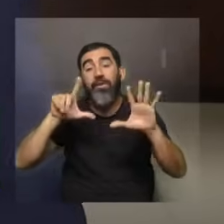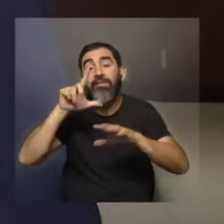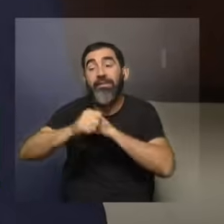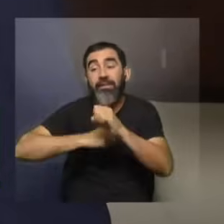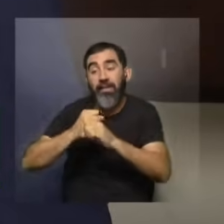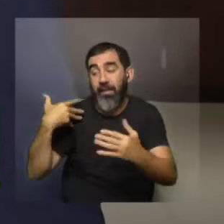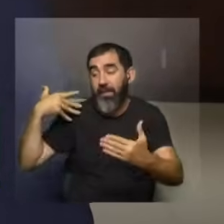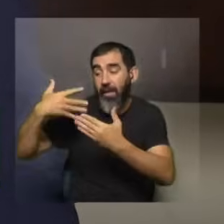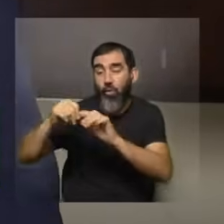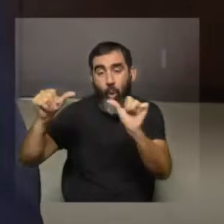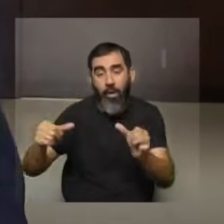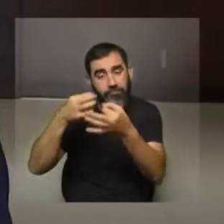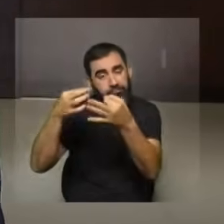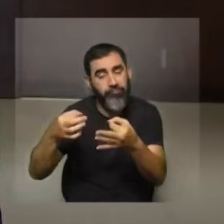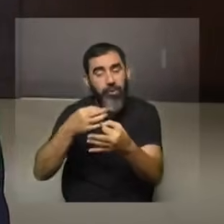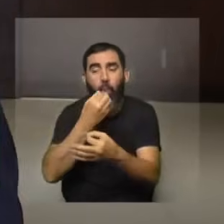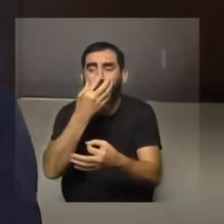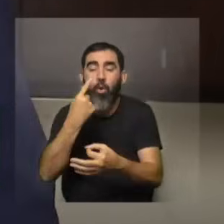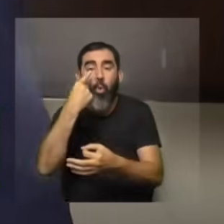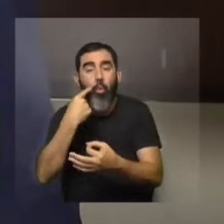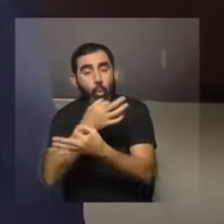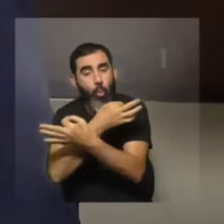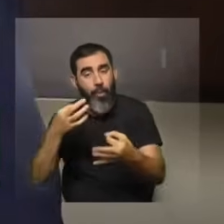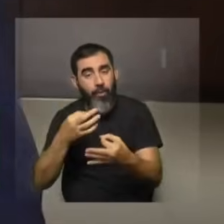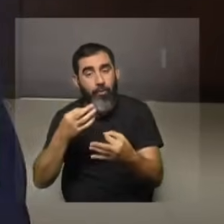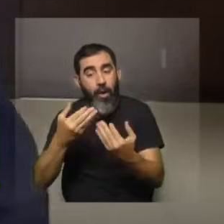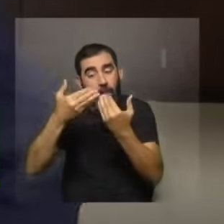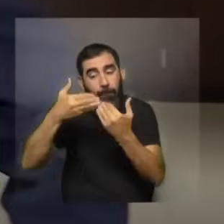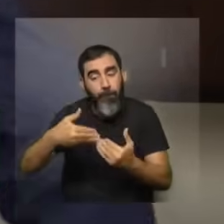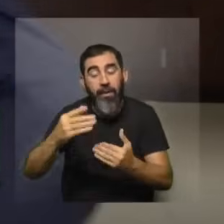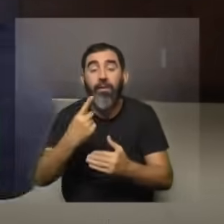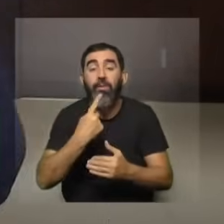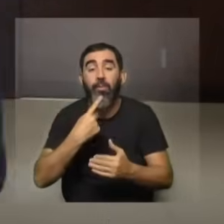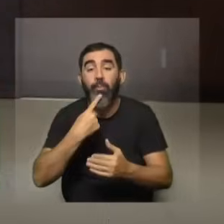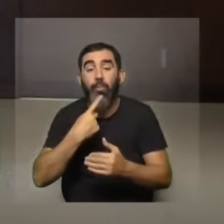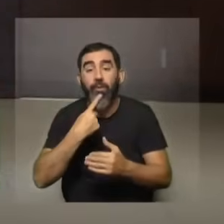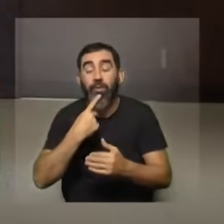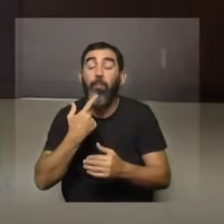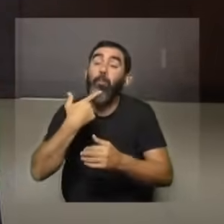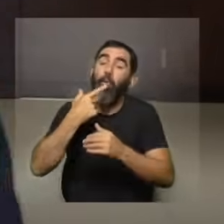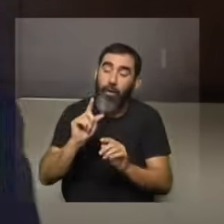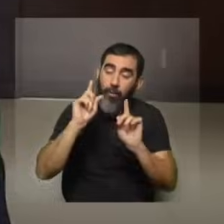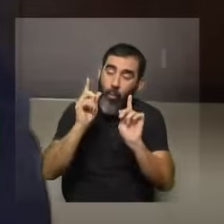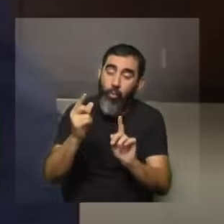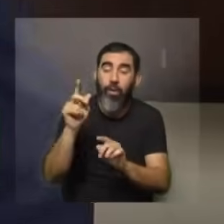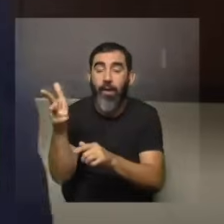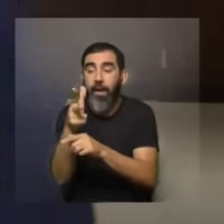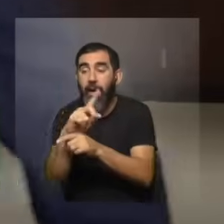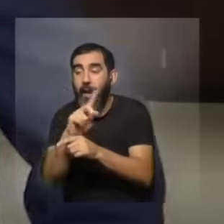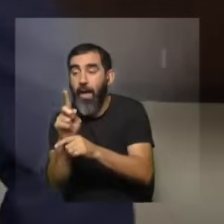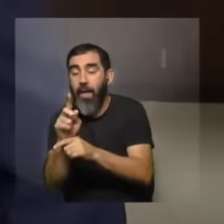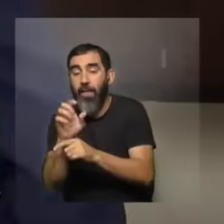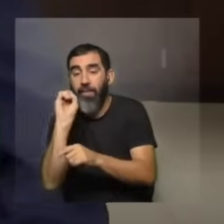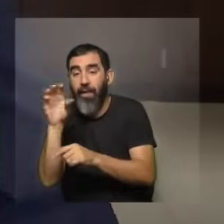hacemos y hemos tenido números muy buenos a partir de la implementación de políticas entre ellas la colocación de radares